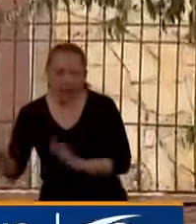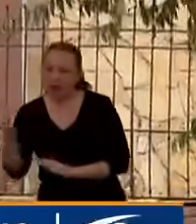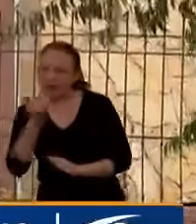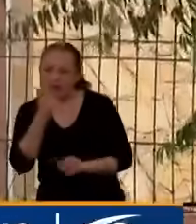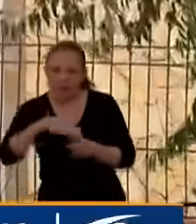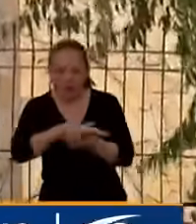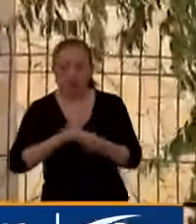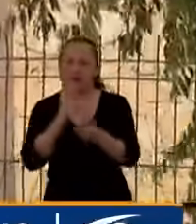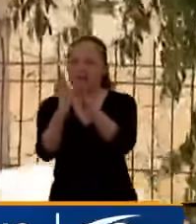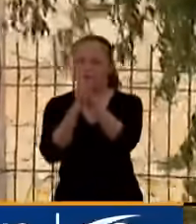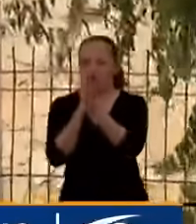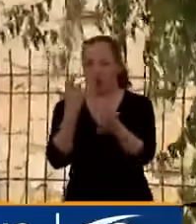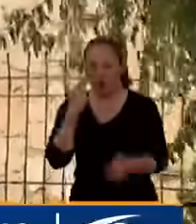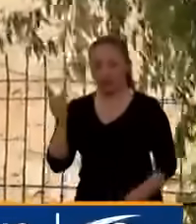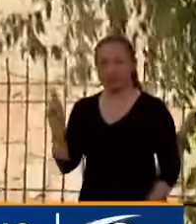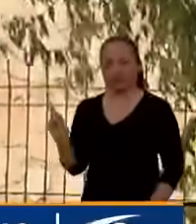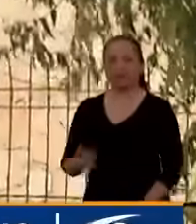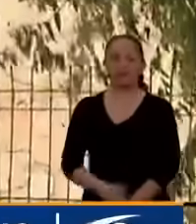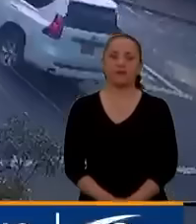preparó el siguiente informe.